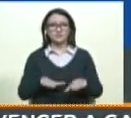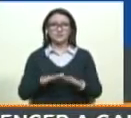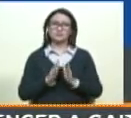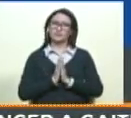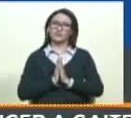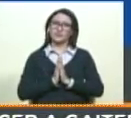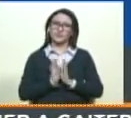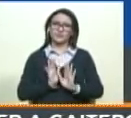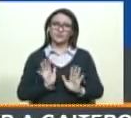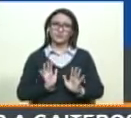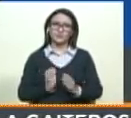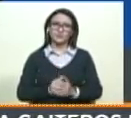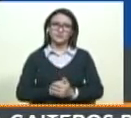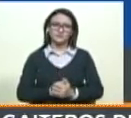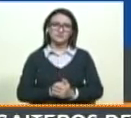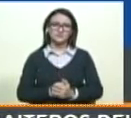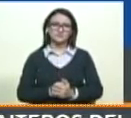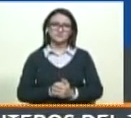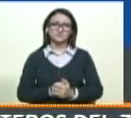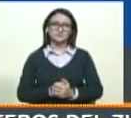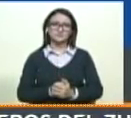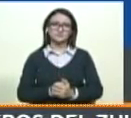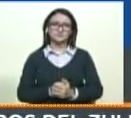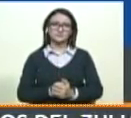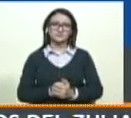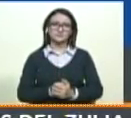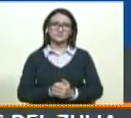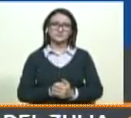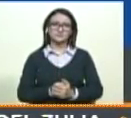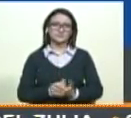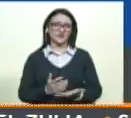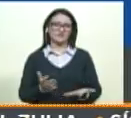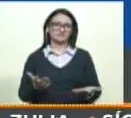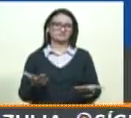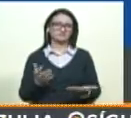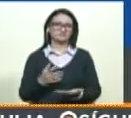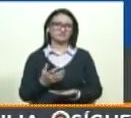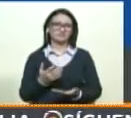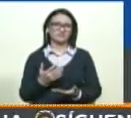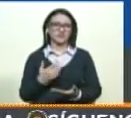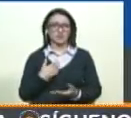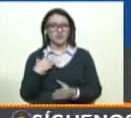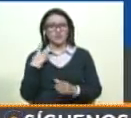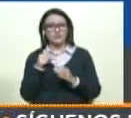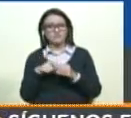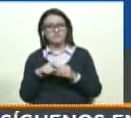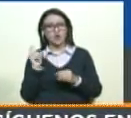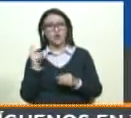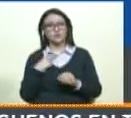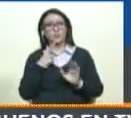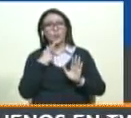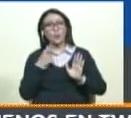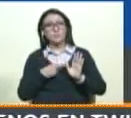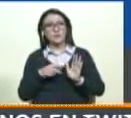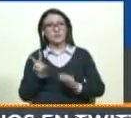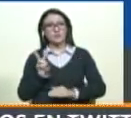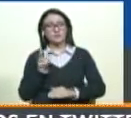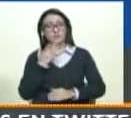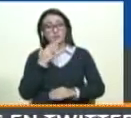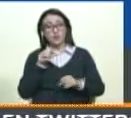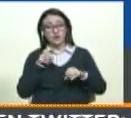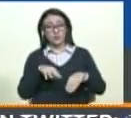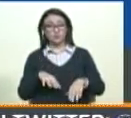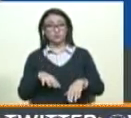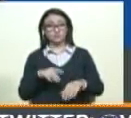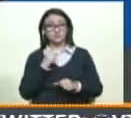favor, ella es ridículo, ¿no? Ella es ridículo. Nosotros ya nos fuimos. Estamos cumpliendo en Venezuela cuando alguien renuncia